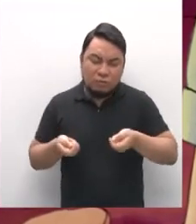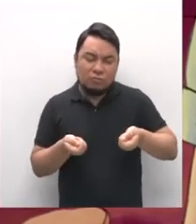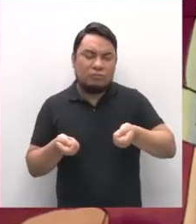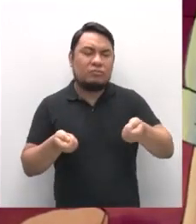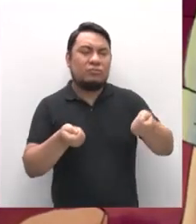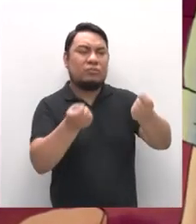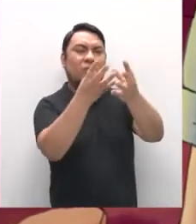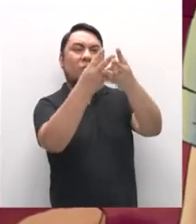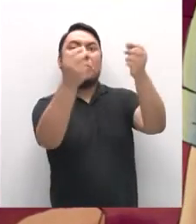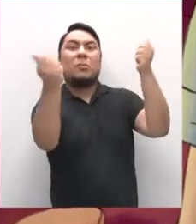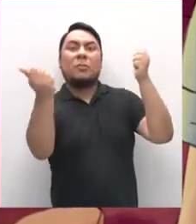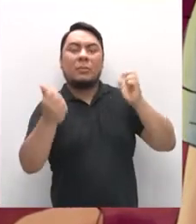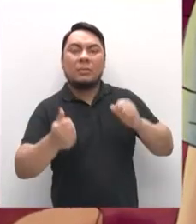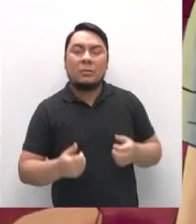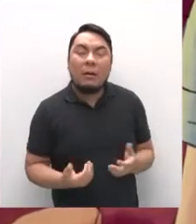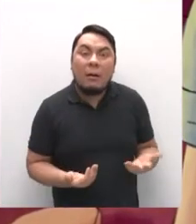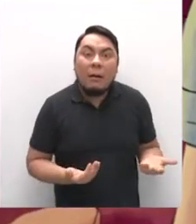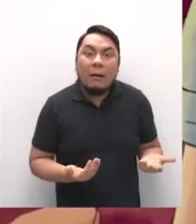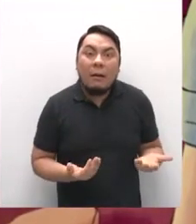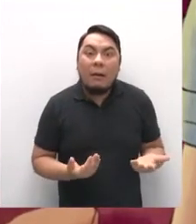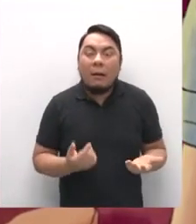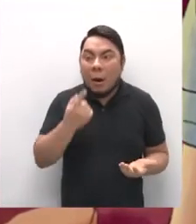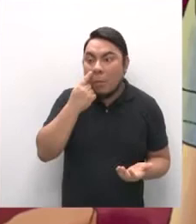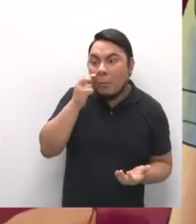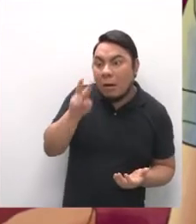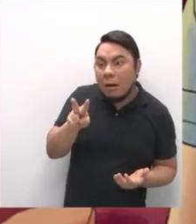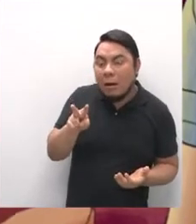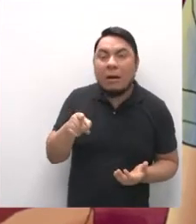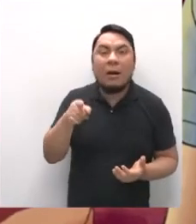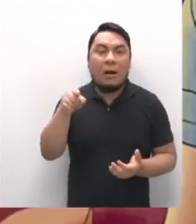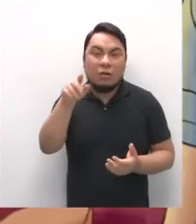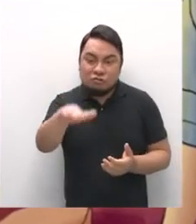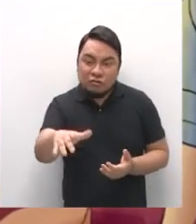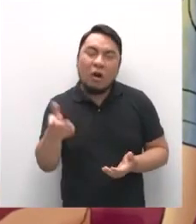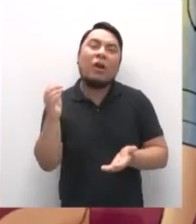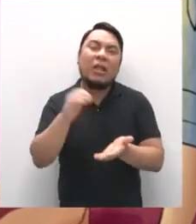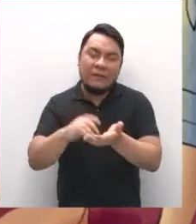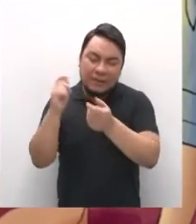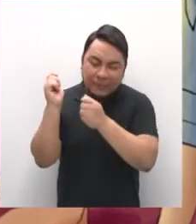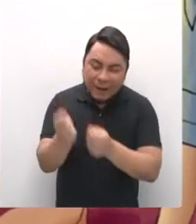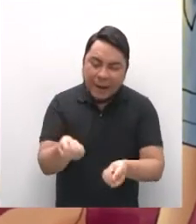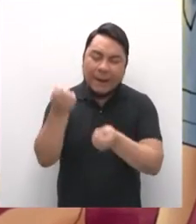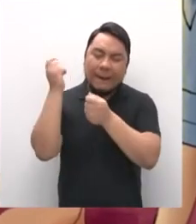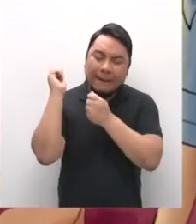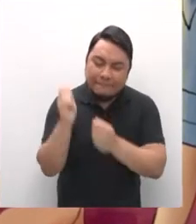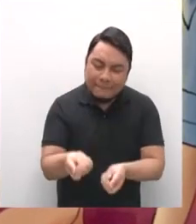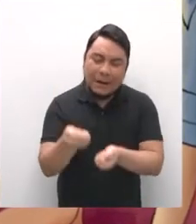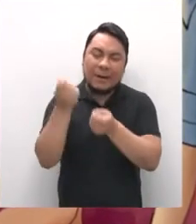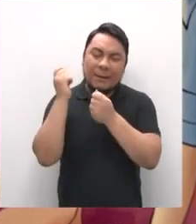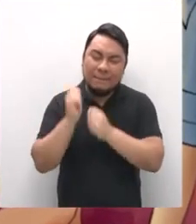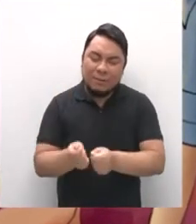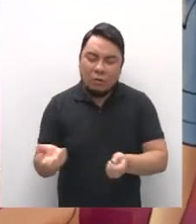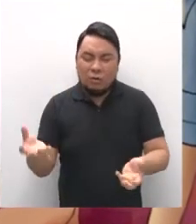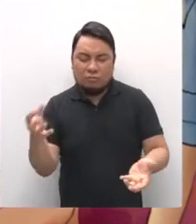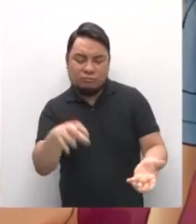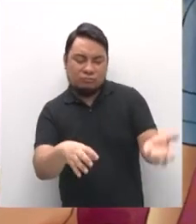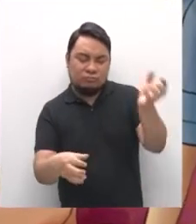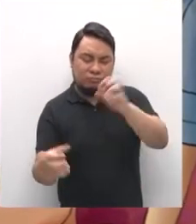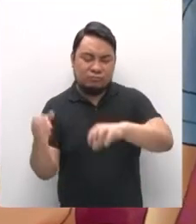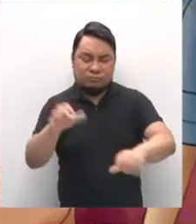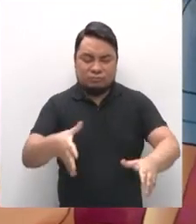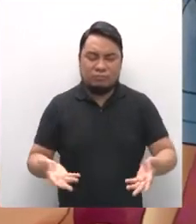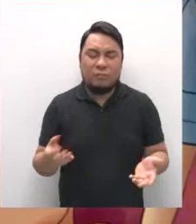desaparecía. Y pic, pac, pic, pac. Cargaba su